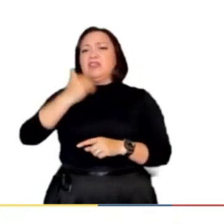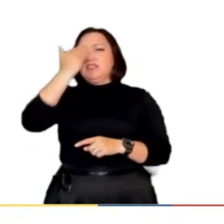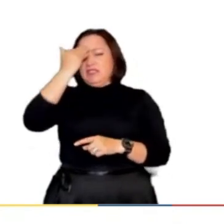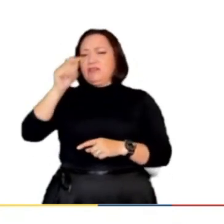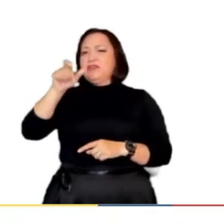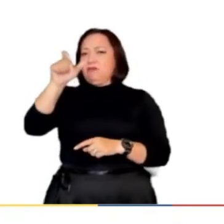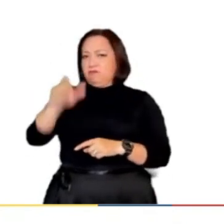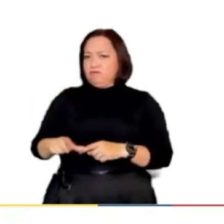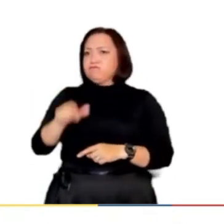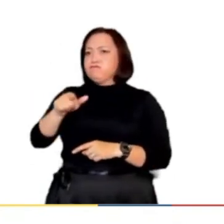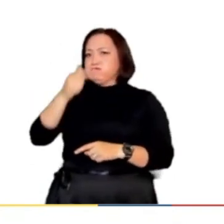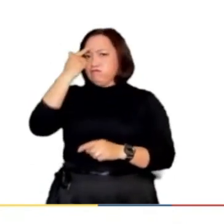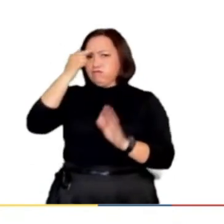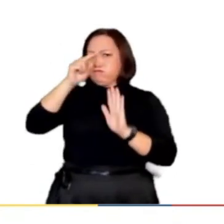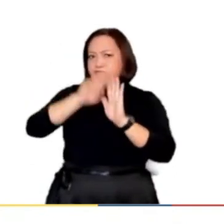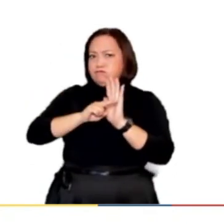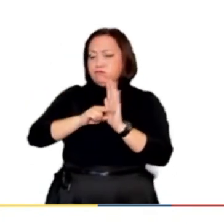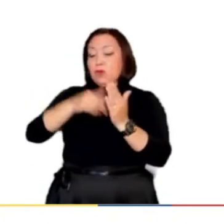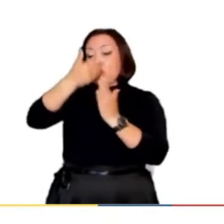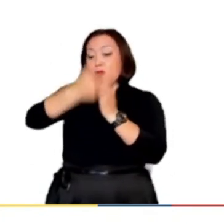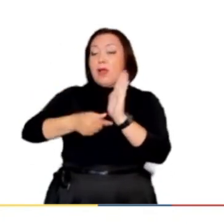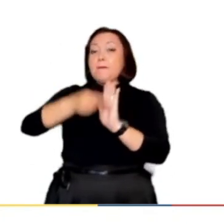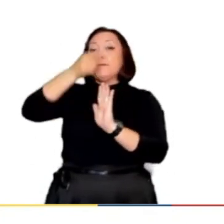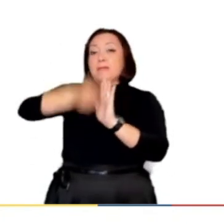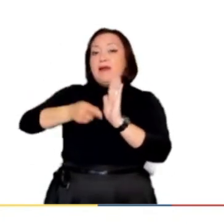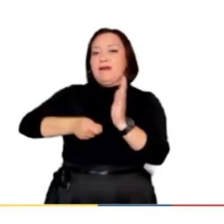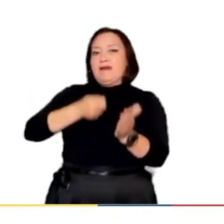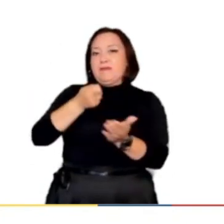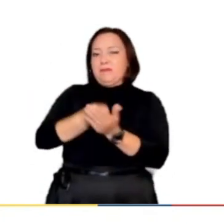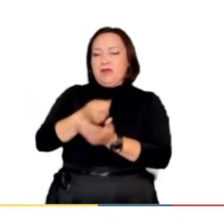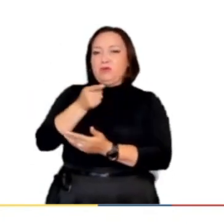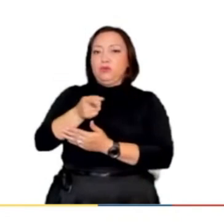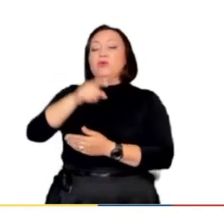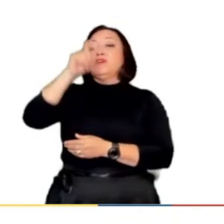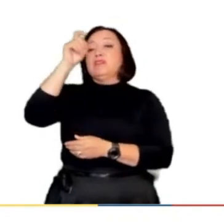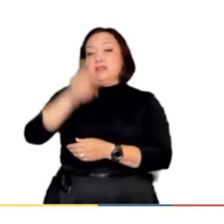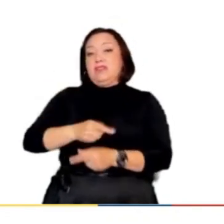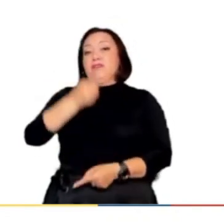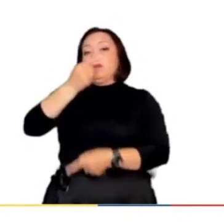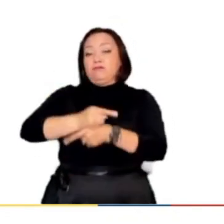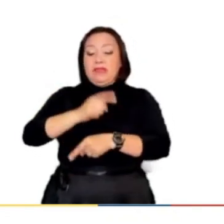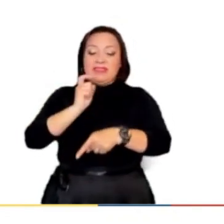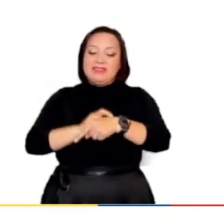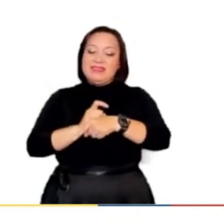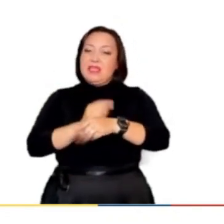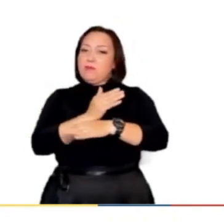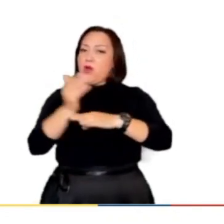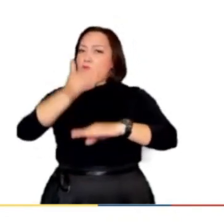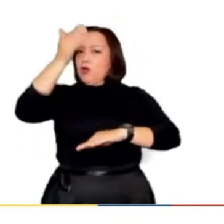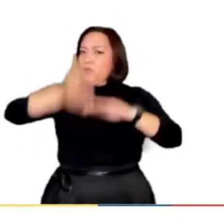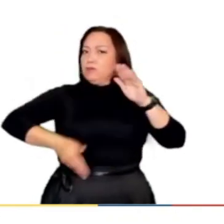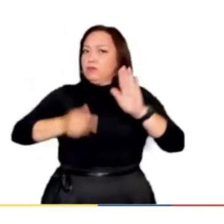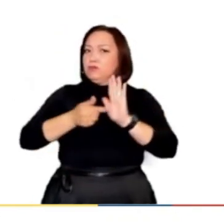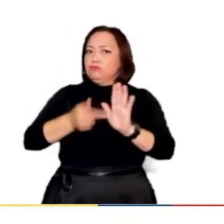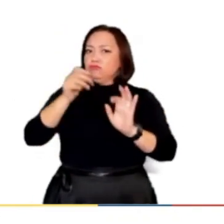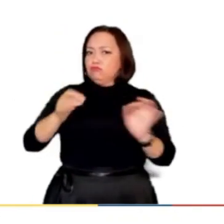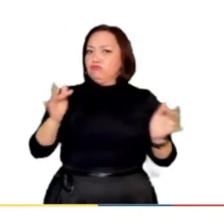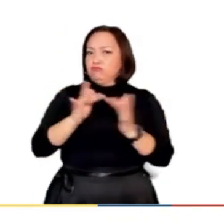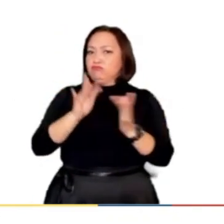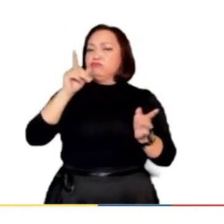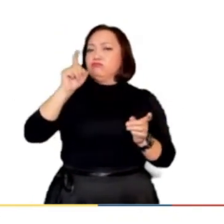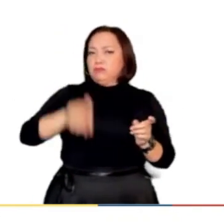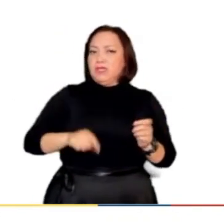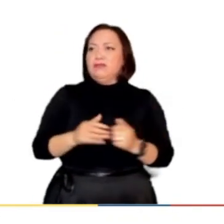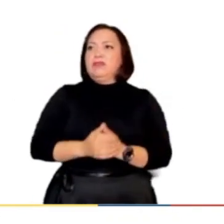cliente, las órdenes de pago pues tienen que cumplirse dentro de los plazos establecidos, es decir, dentro del